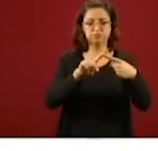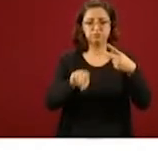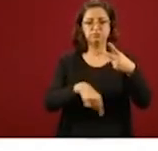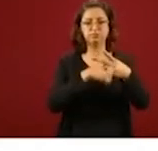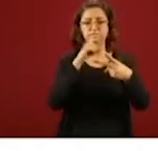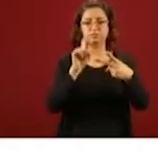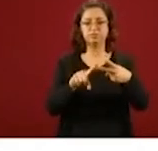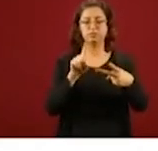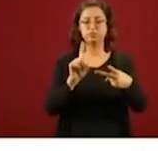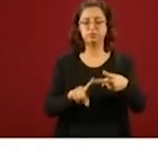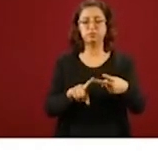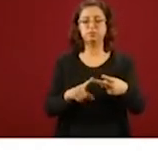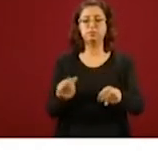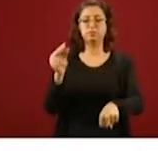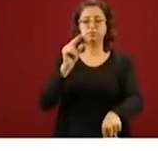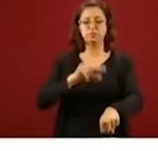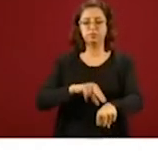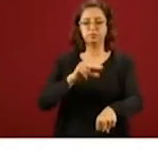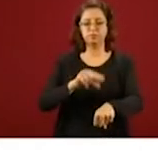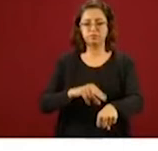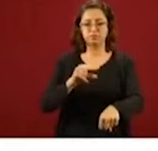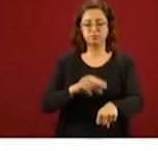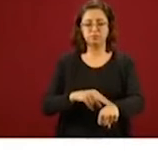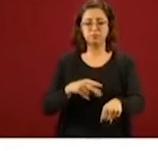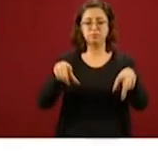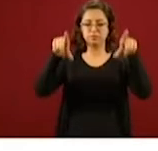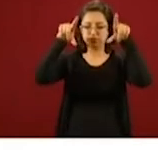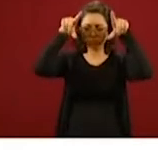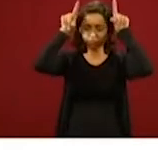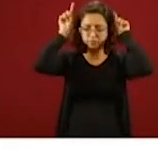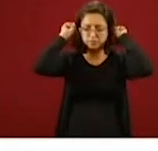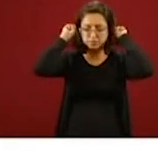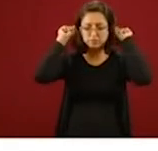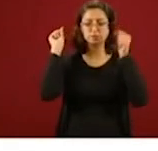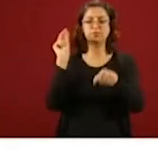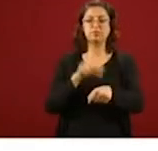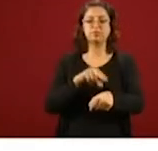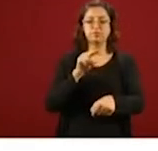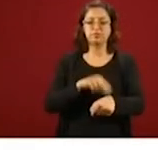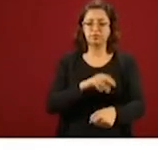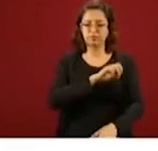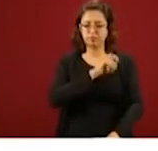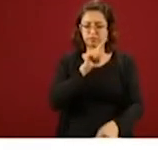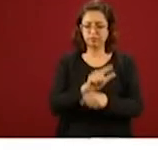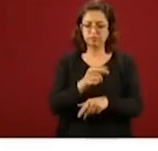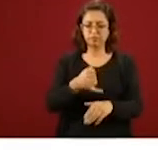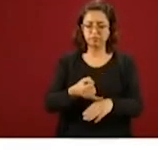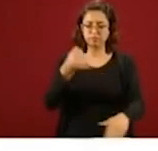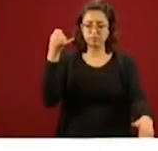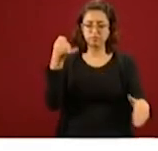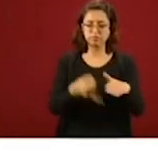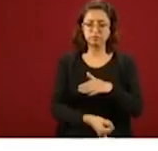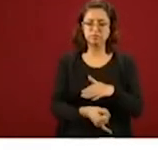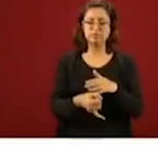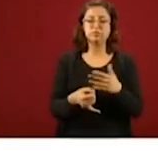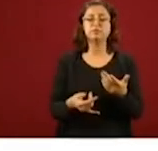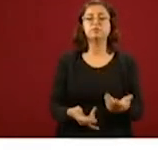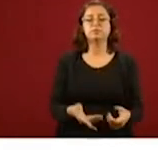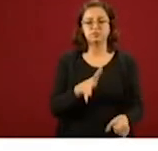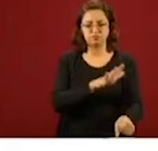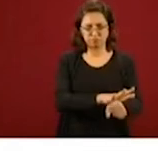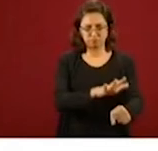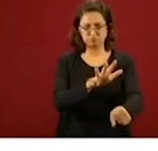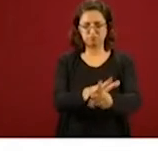pilar es que no falten médicos, que no falten enfermeras, que no falten especialistas en